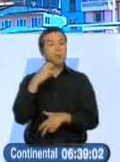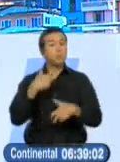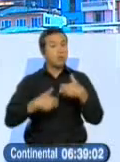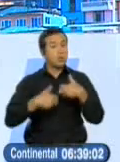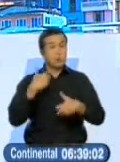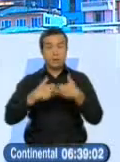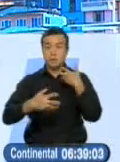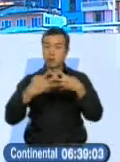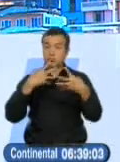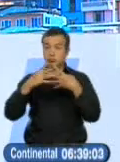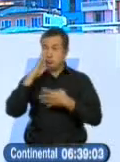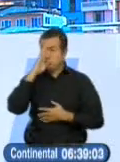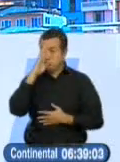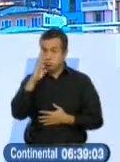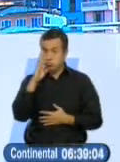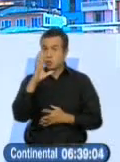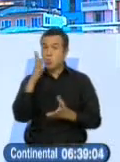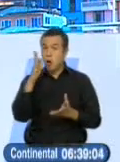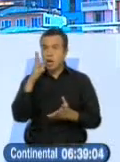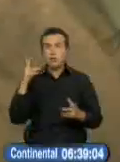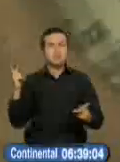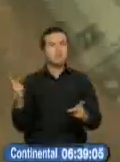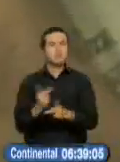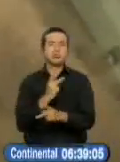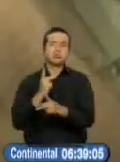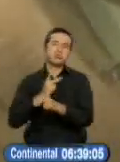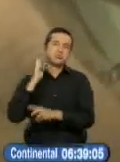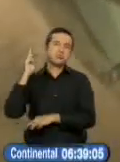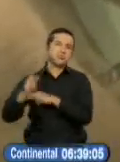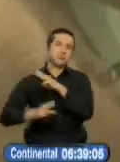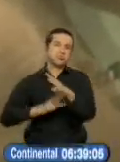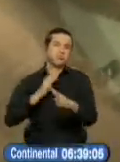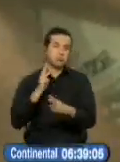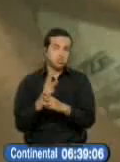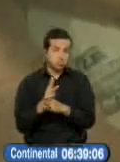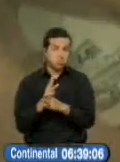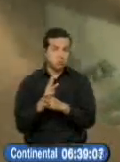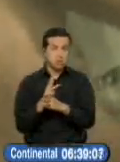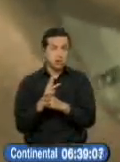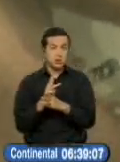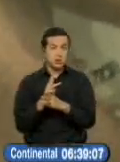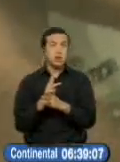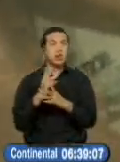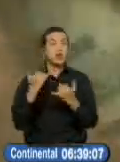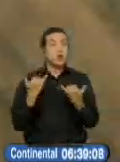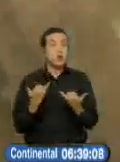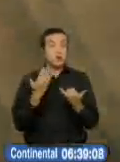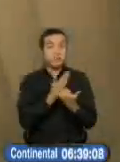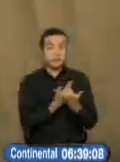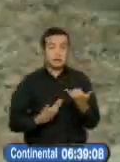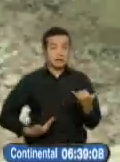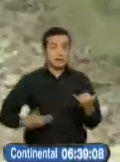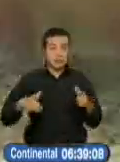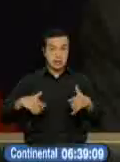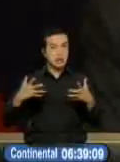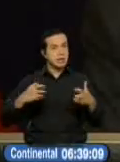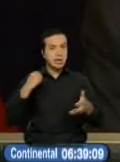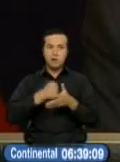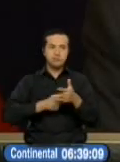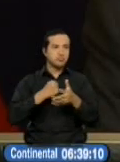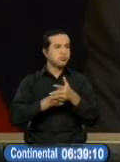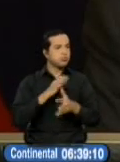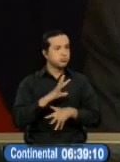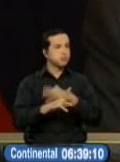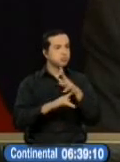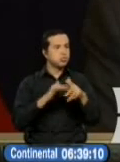de transparencia supera fronteras. La cirugía mayor a la corrupción sigue siendo uno de los principales ejes de trabajo del gobierno del presidente Lenín Moreno. El